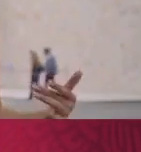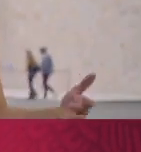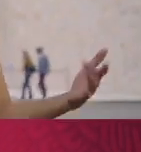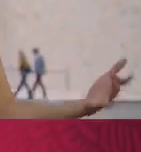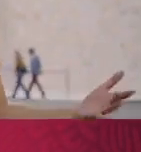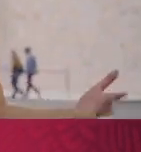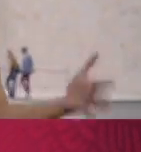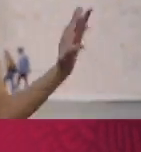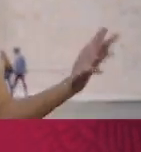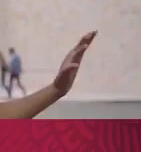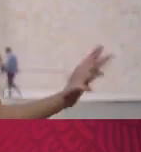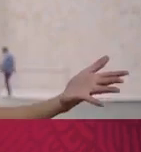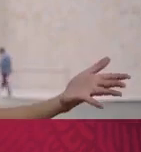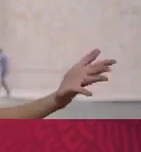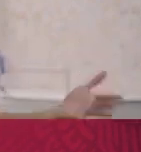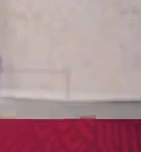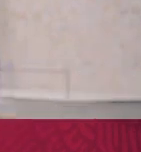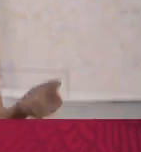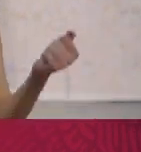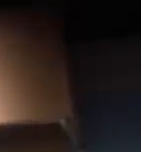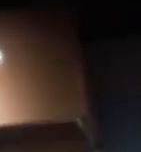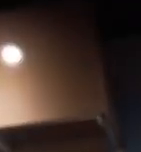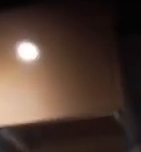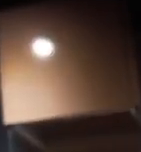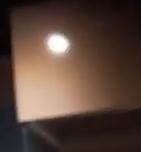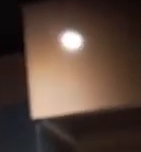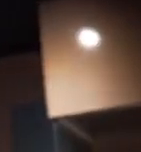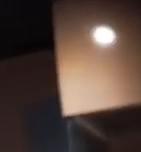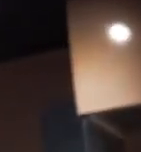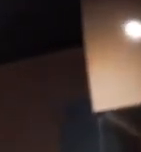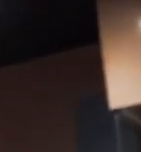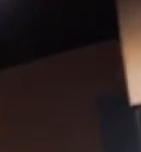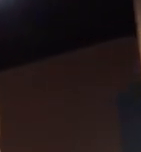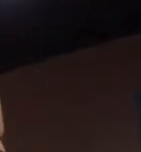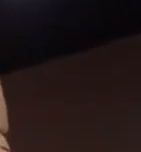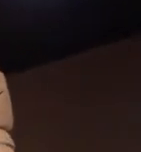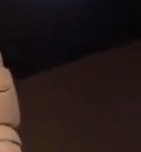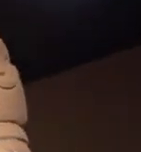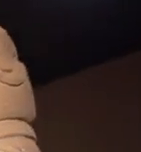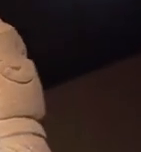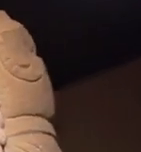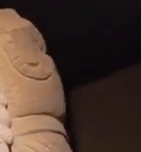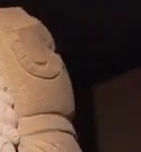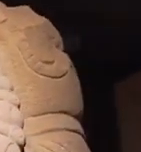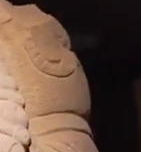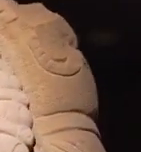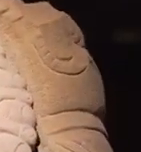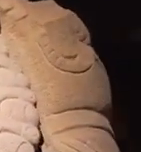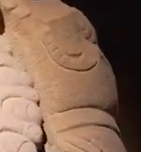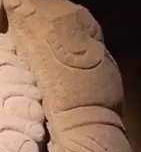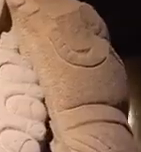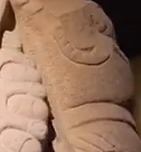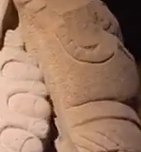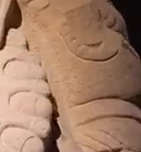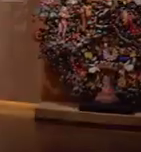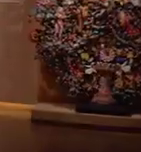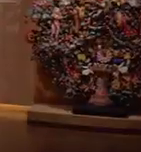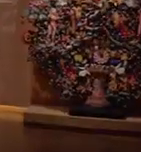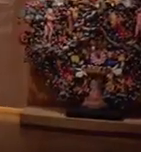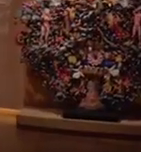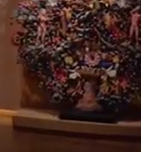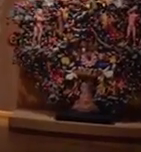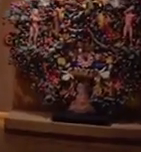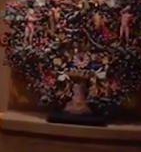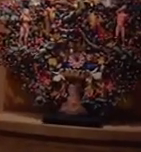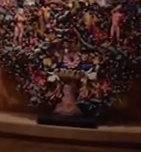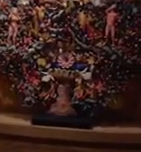pues consciente de que México por fin está pudiendo recuperar pues piezas que le pertenecen, que habían estado esparcidas alrededor del mundo, y lo que